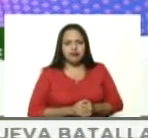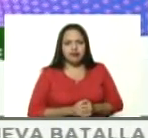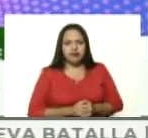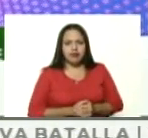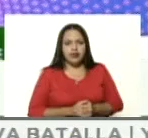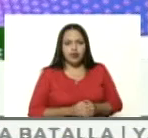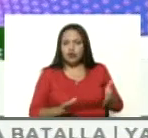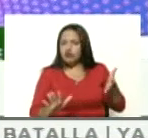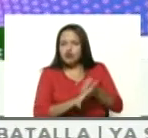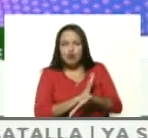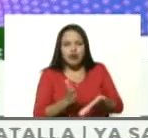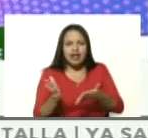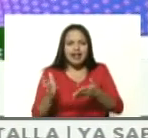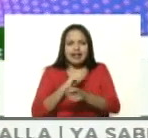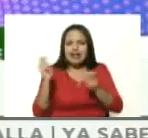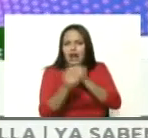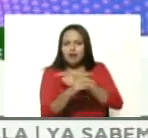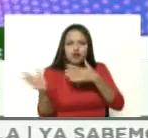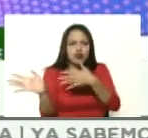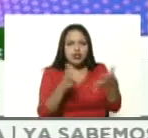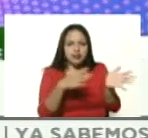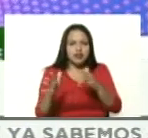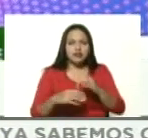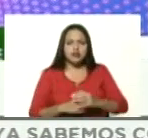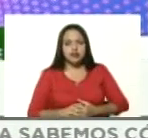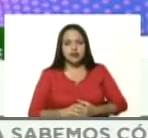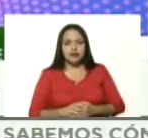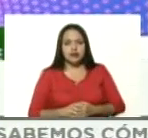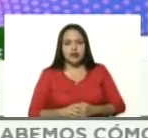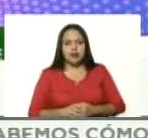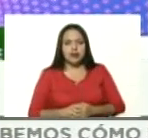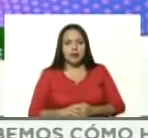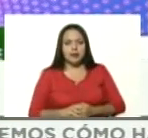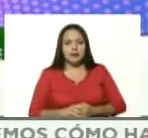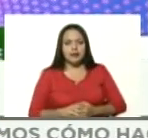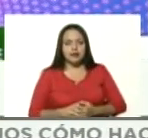definitorio del cambio climático, que